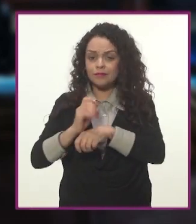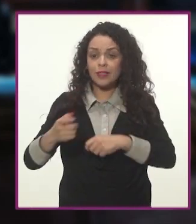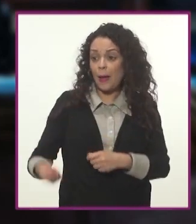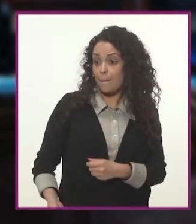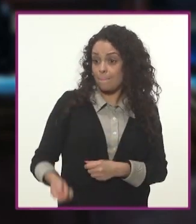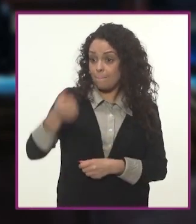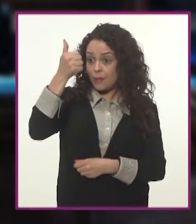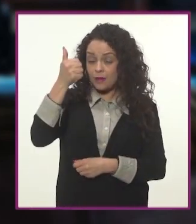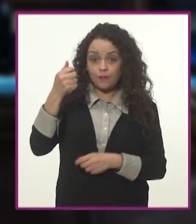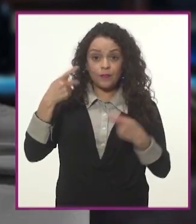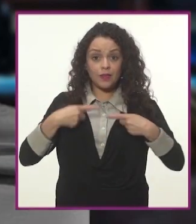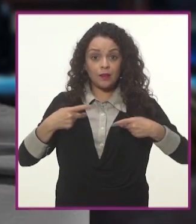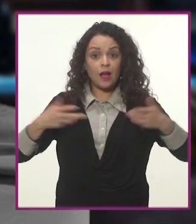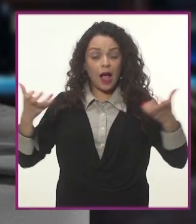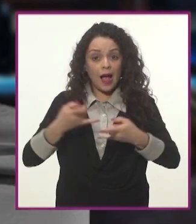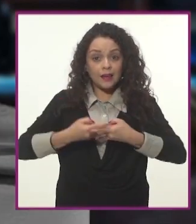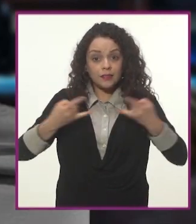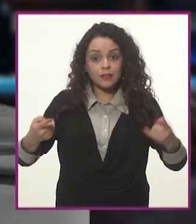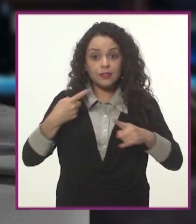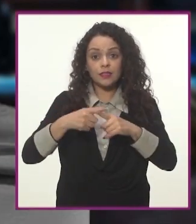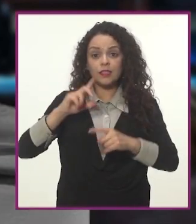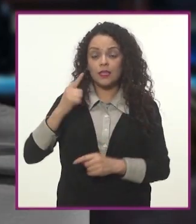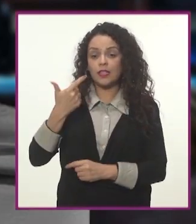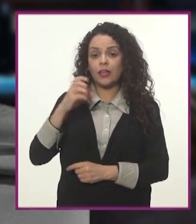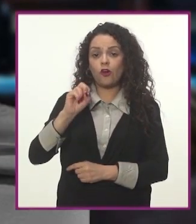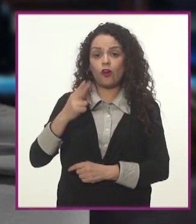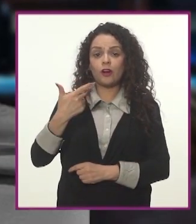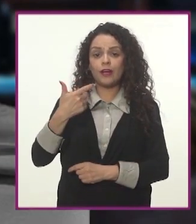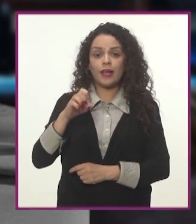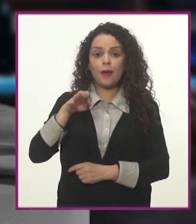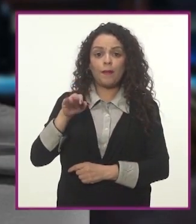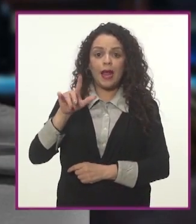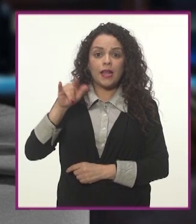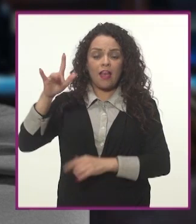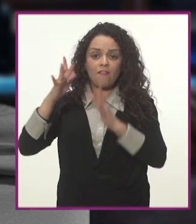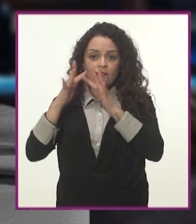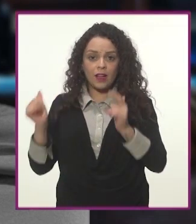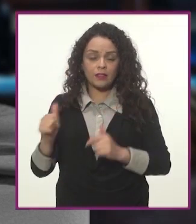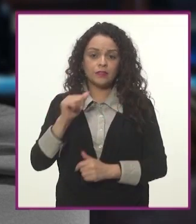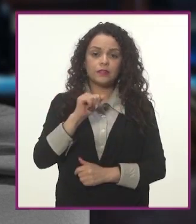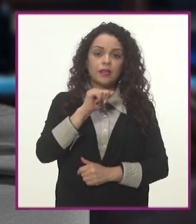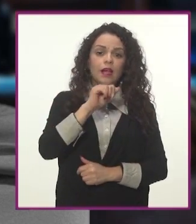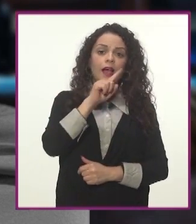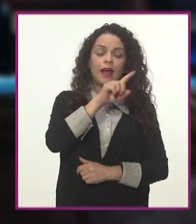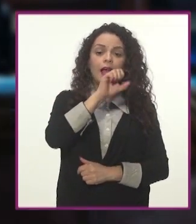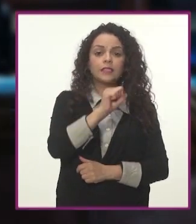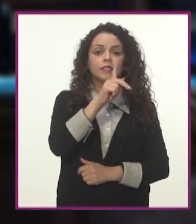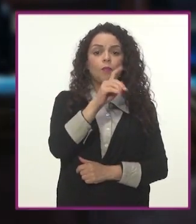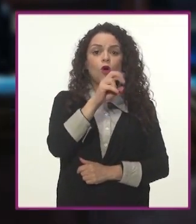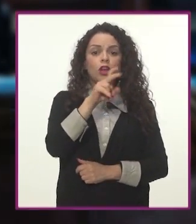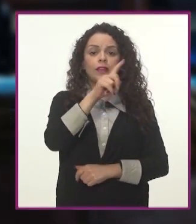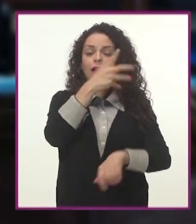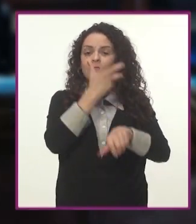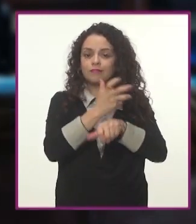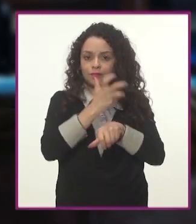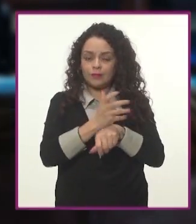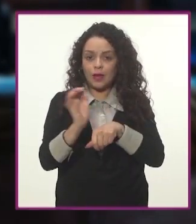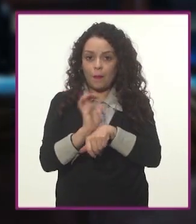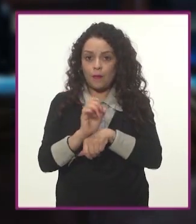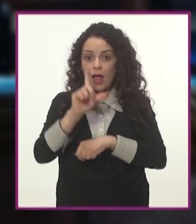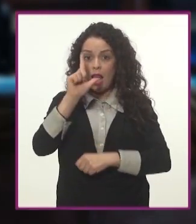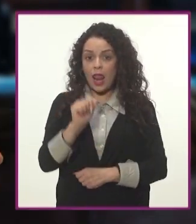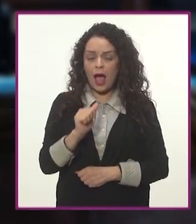para narrar una historia fueron Georges Méliès en Francia y Edwin S. Porter en Estados Unidos. En su película La Cenicienta